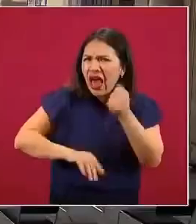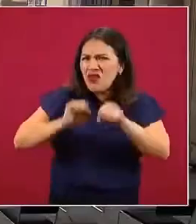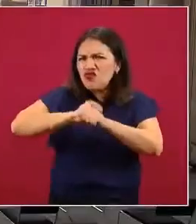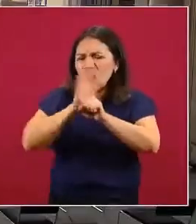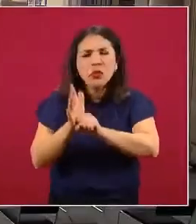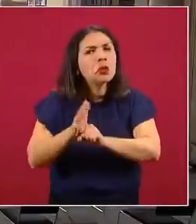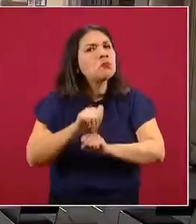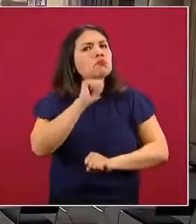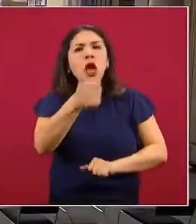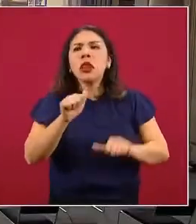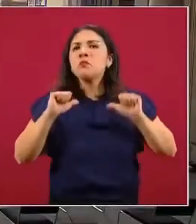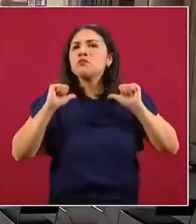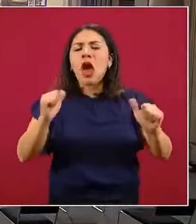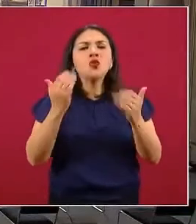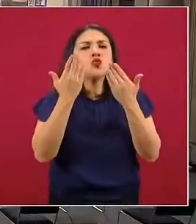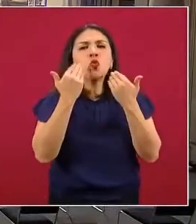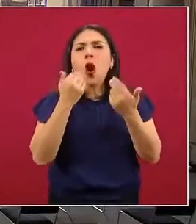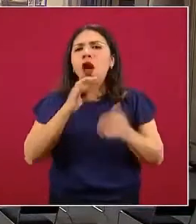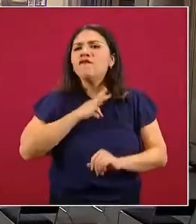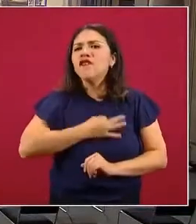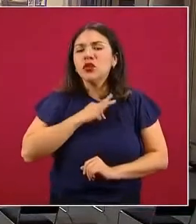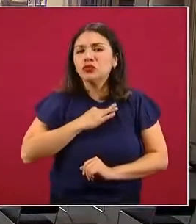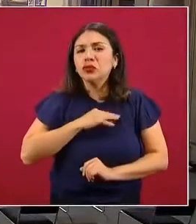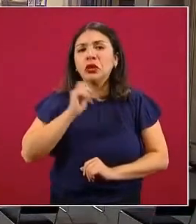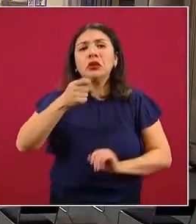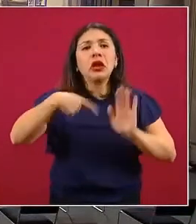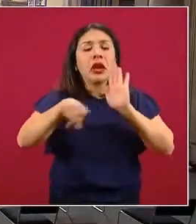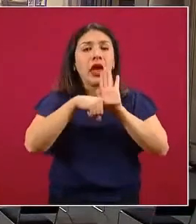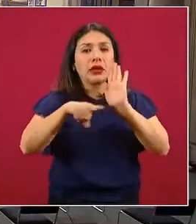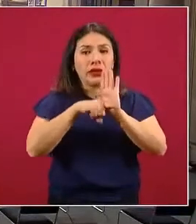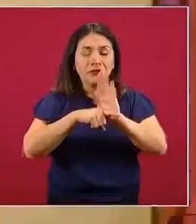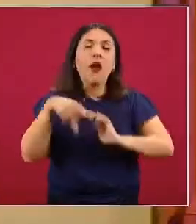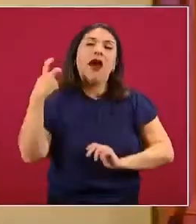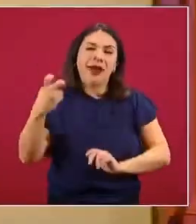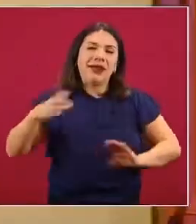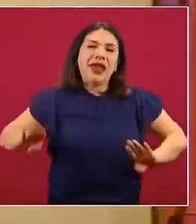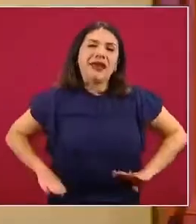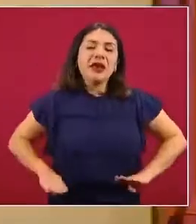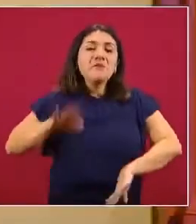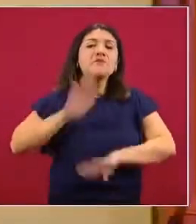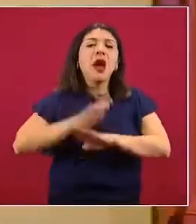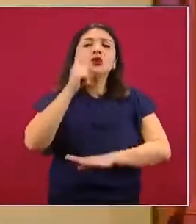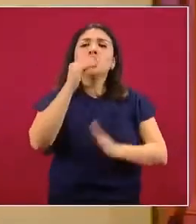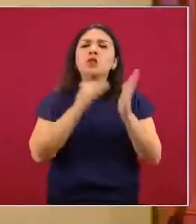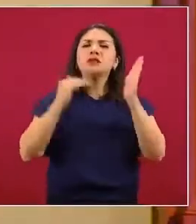no se identificó el virus, el resultado fue negativo y esta es una característica de más de